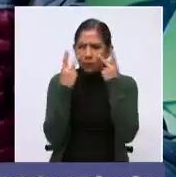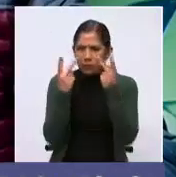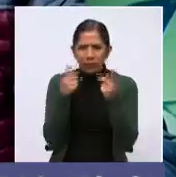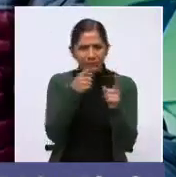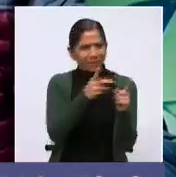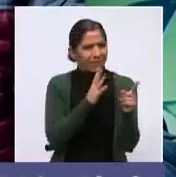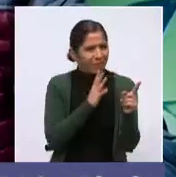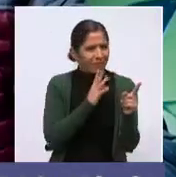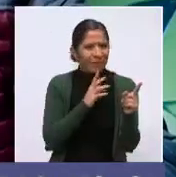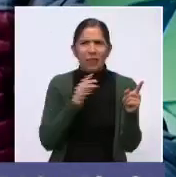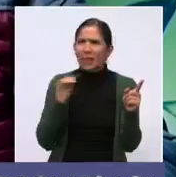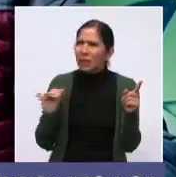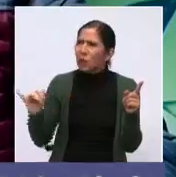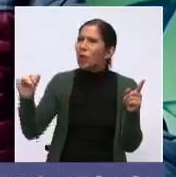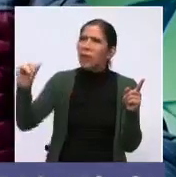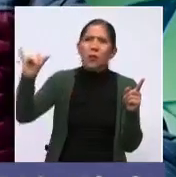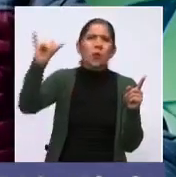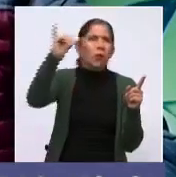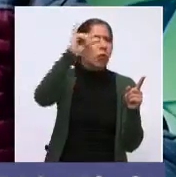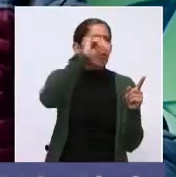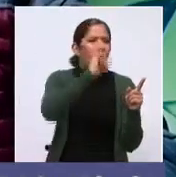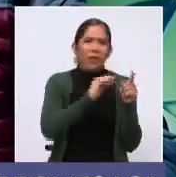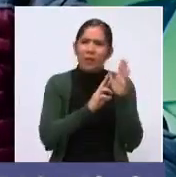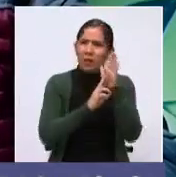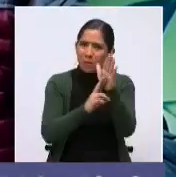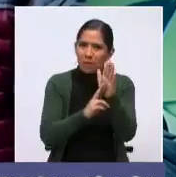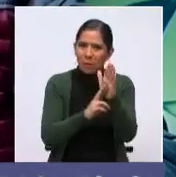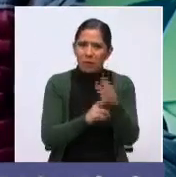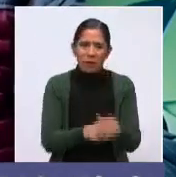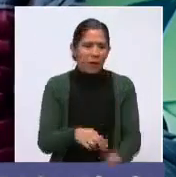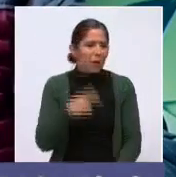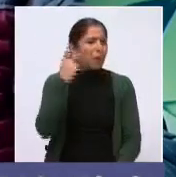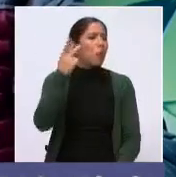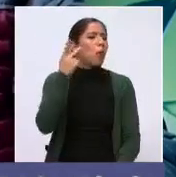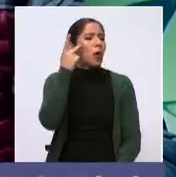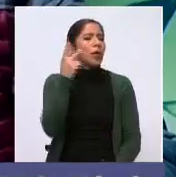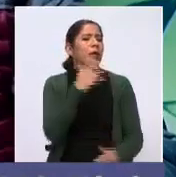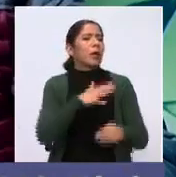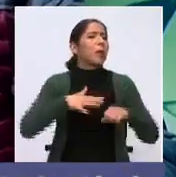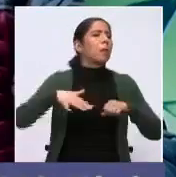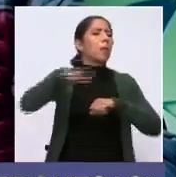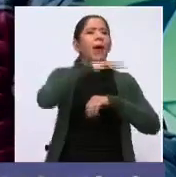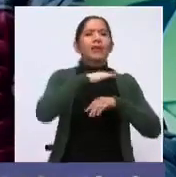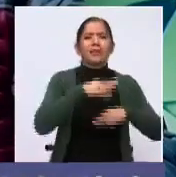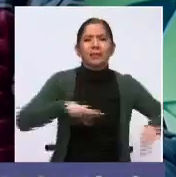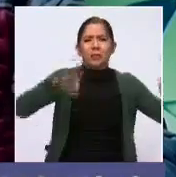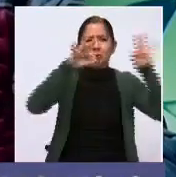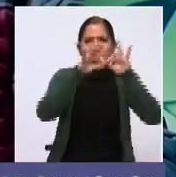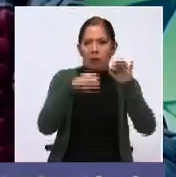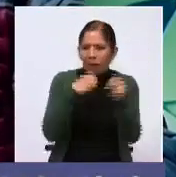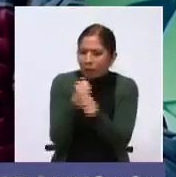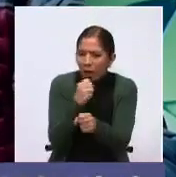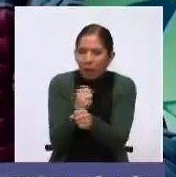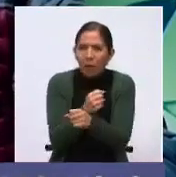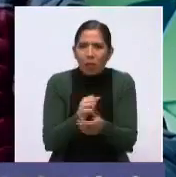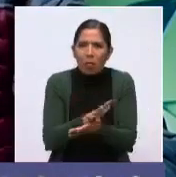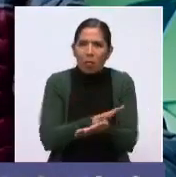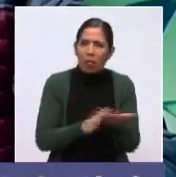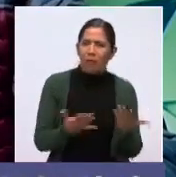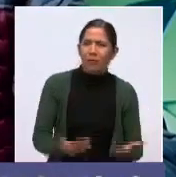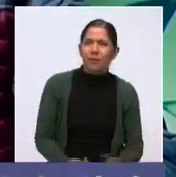de diferentes representantes, el hacer política por encima de hacer gestión. En este sentido, para que la población